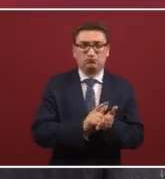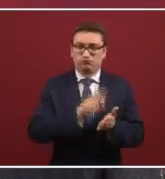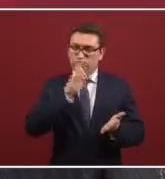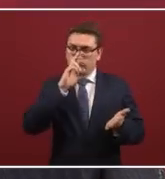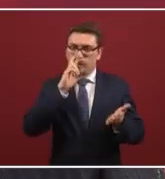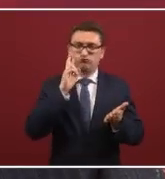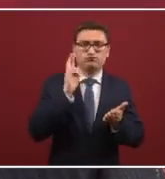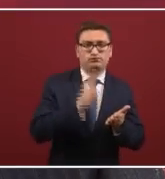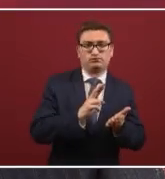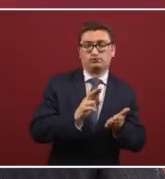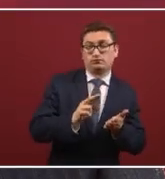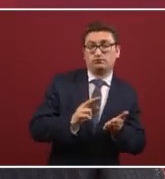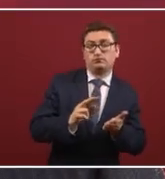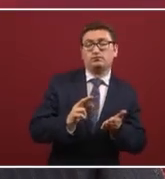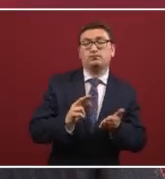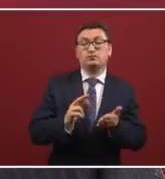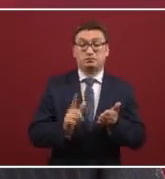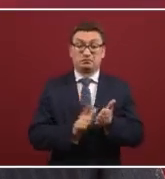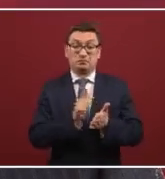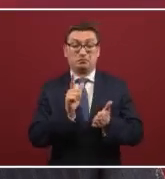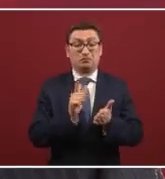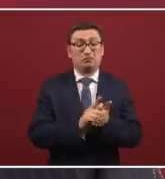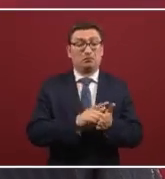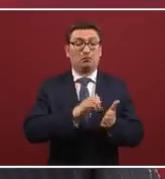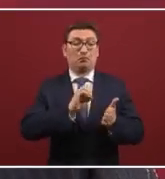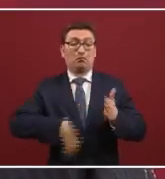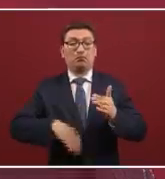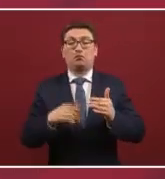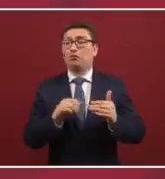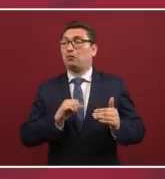nadie por encima de la ley.